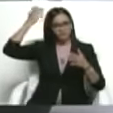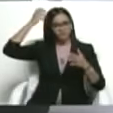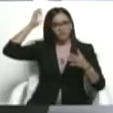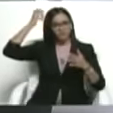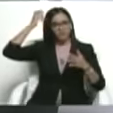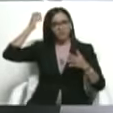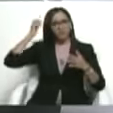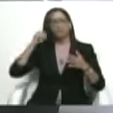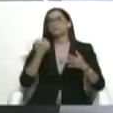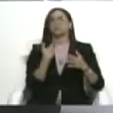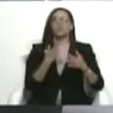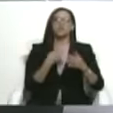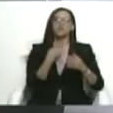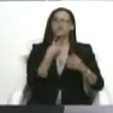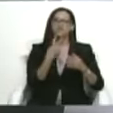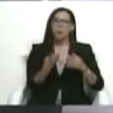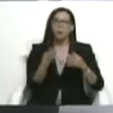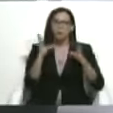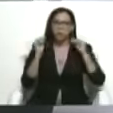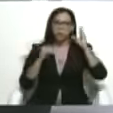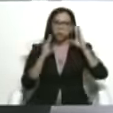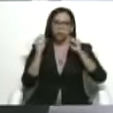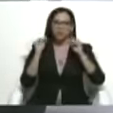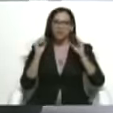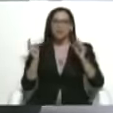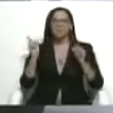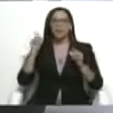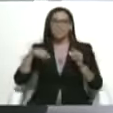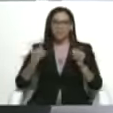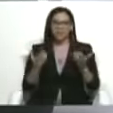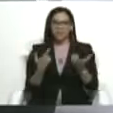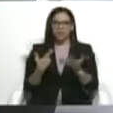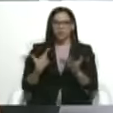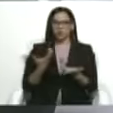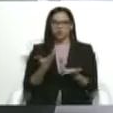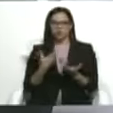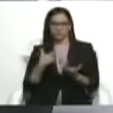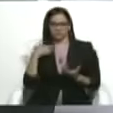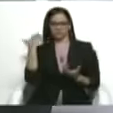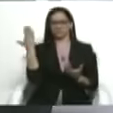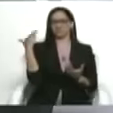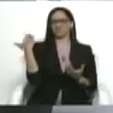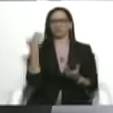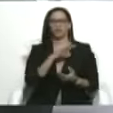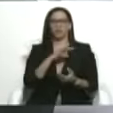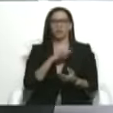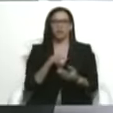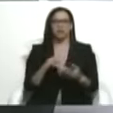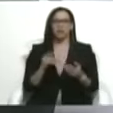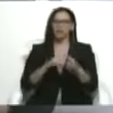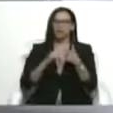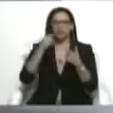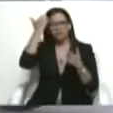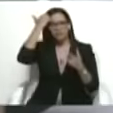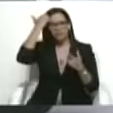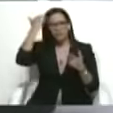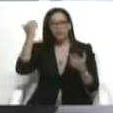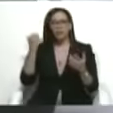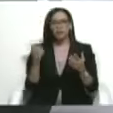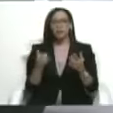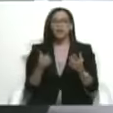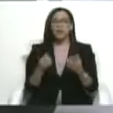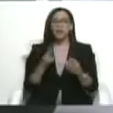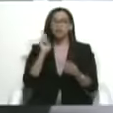un borderline, existen los narcisistas sociales que al final, ¿en qué se convierten, Boris? Utilizando